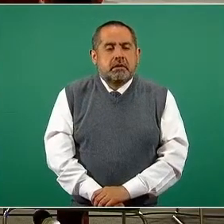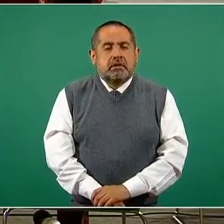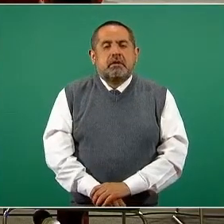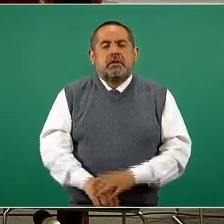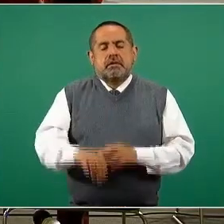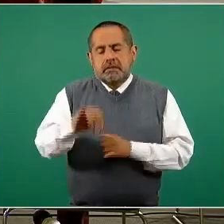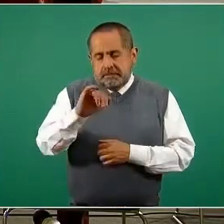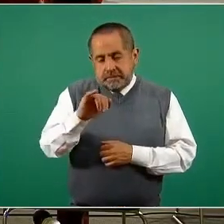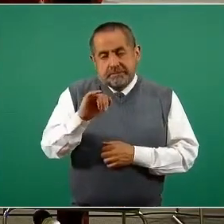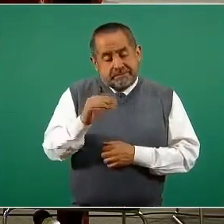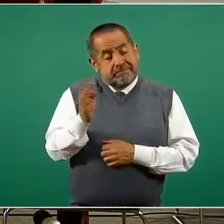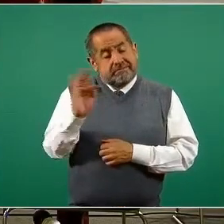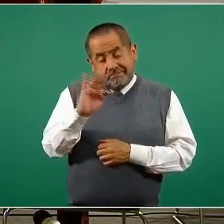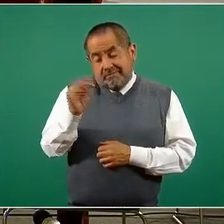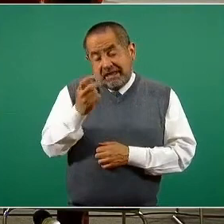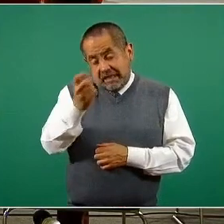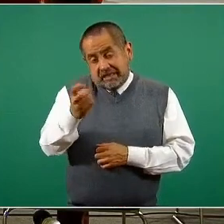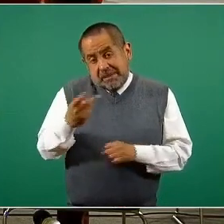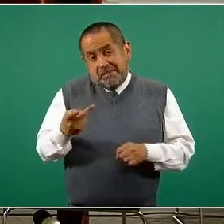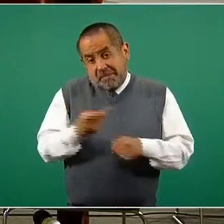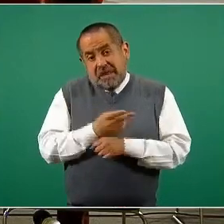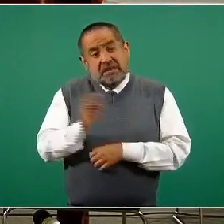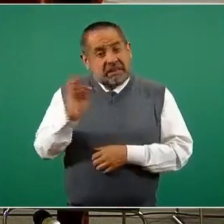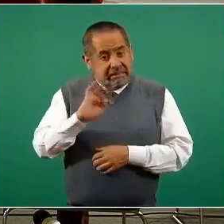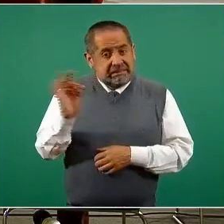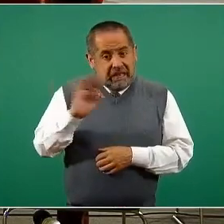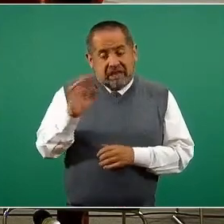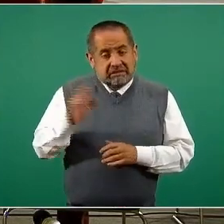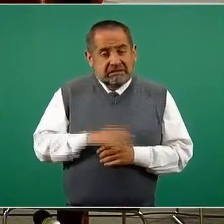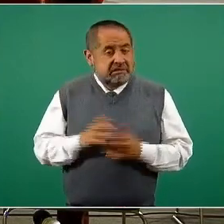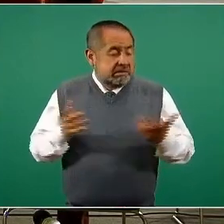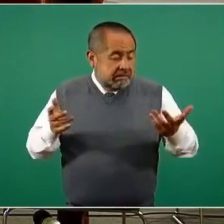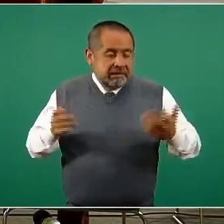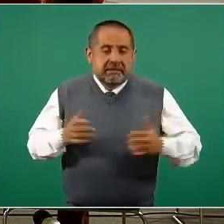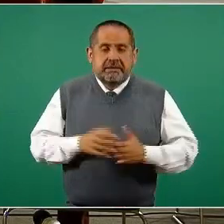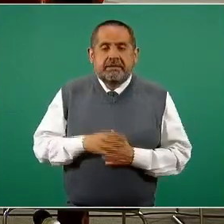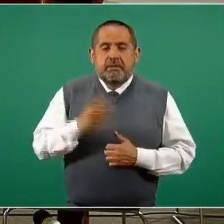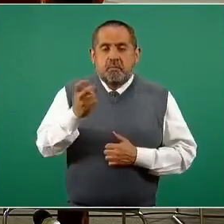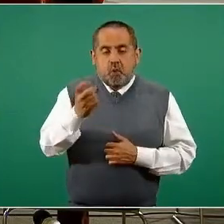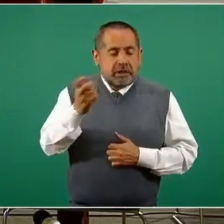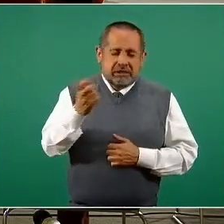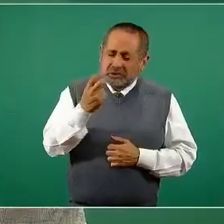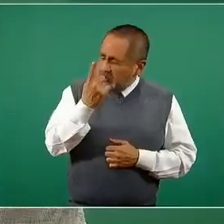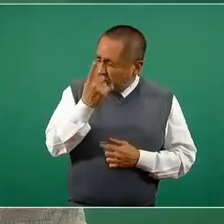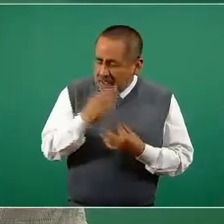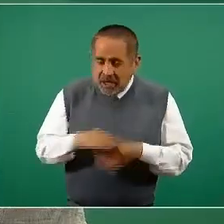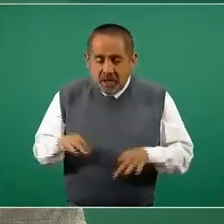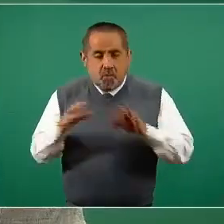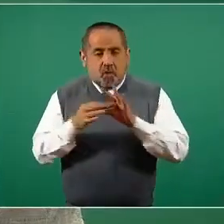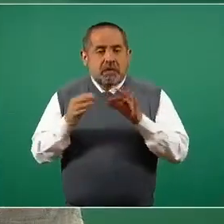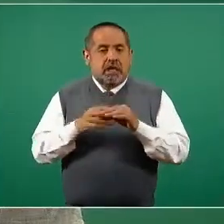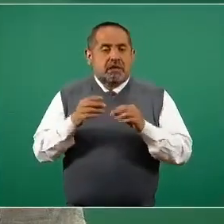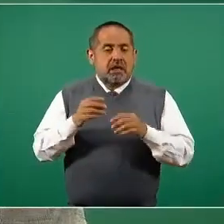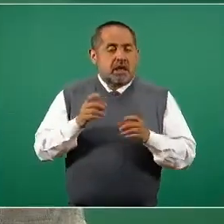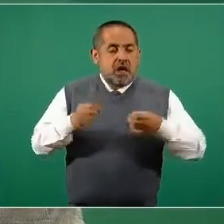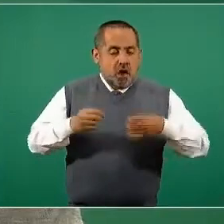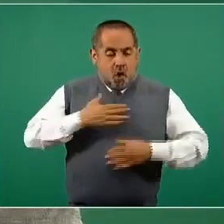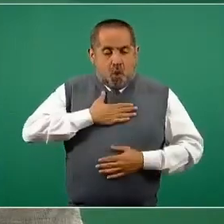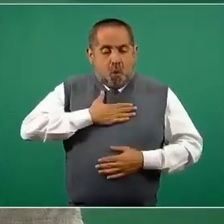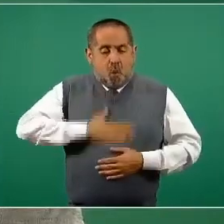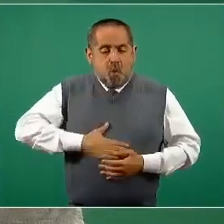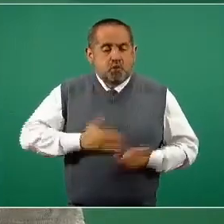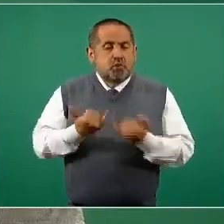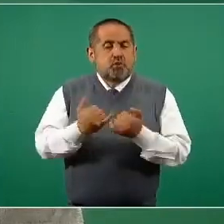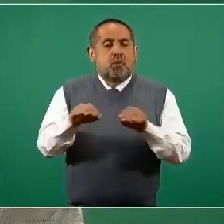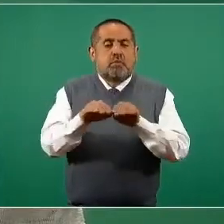ese es el escenario que se puede presentar, y precisamente por eso es importante la justicia distributiva,